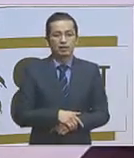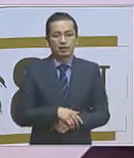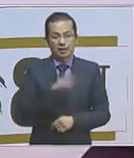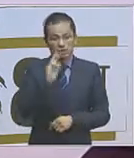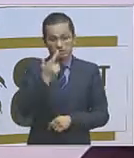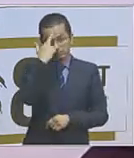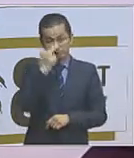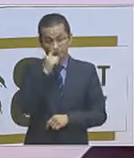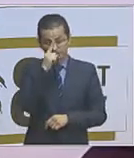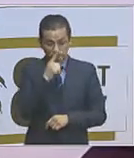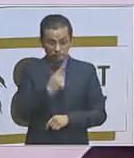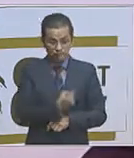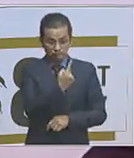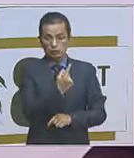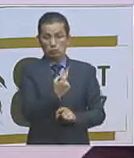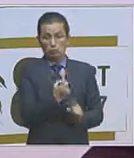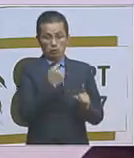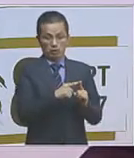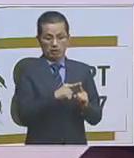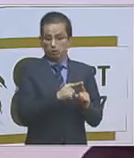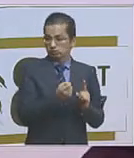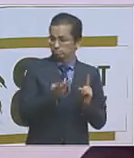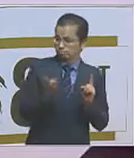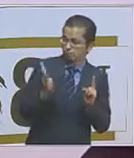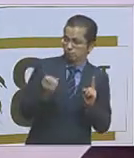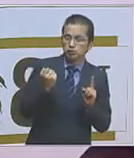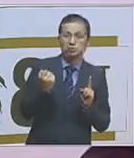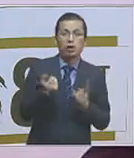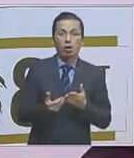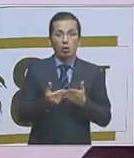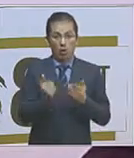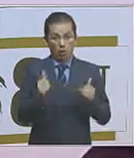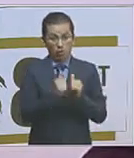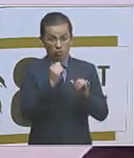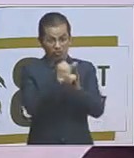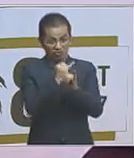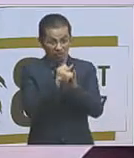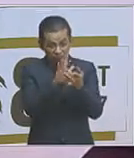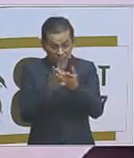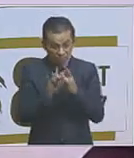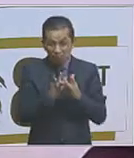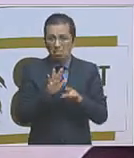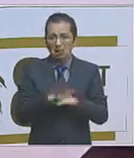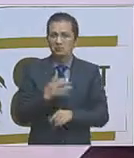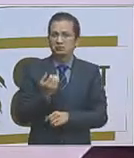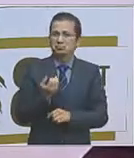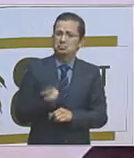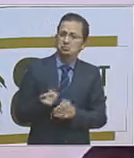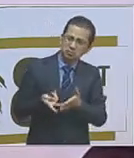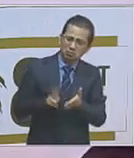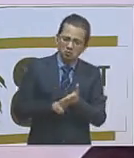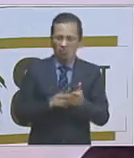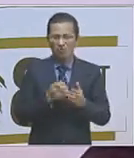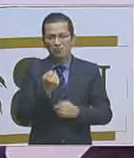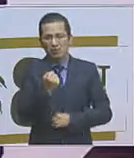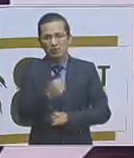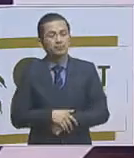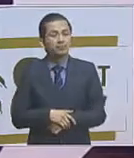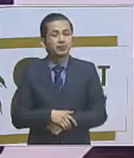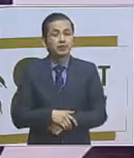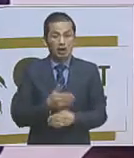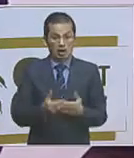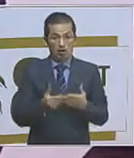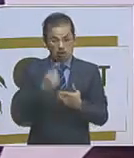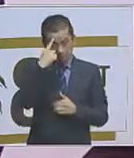y el poder de muchos se ha magnificado en la revolución digital en contextos de elecciones cerradas es más probable observar